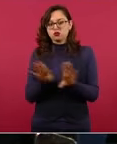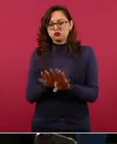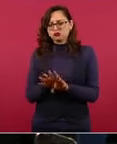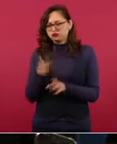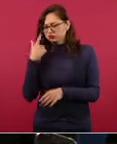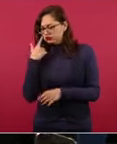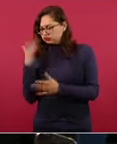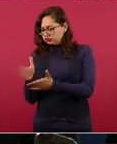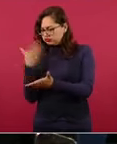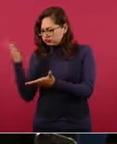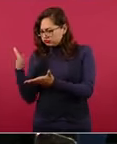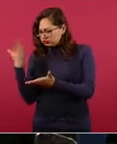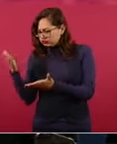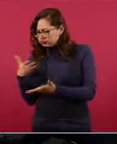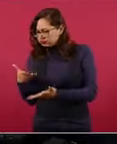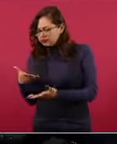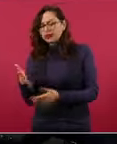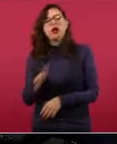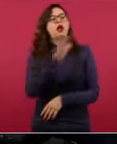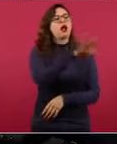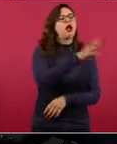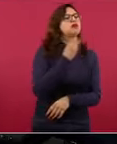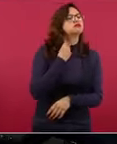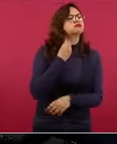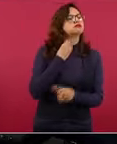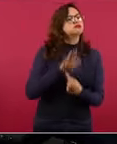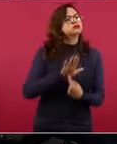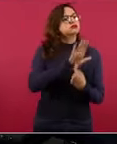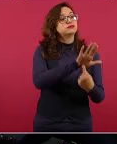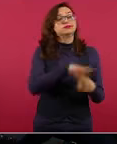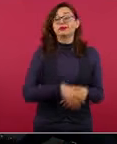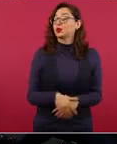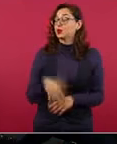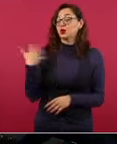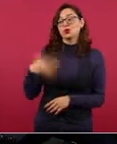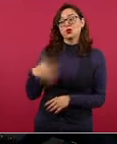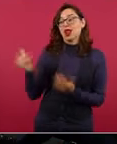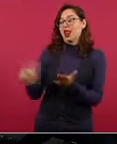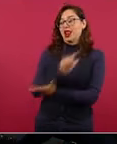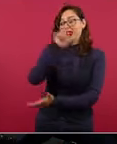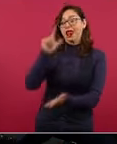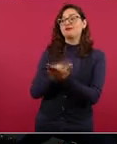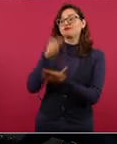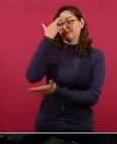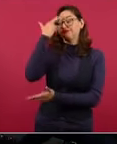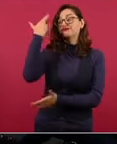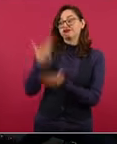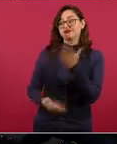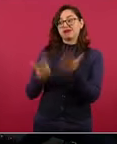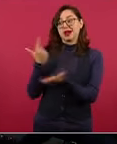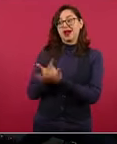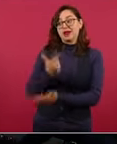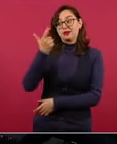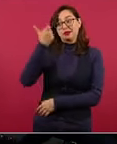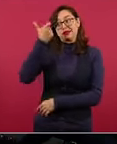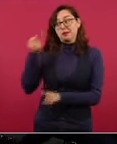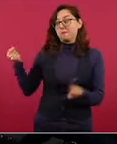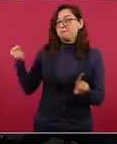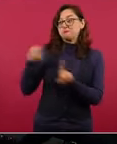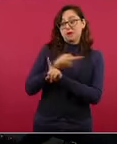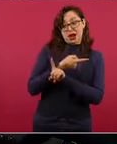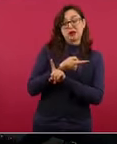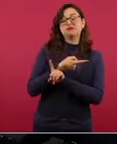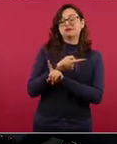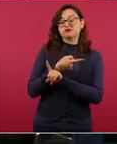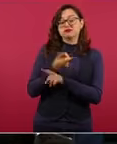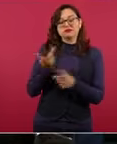y bueno pues no sé lo que nos señalan es de que se trata de un delito de un presunto o un probable delito de desvío de recursos públicos y que